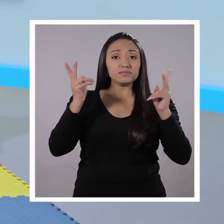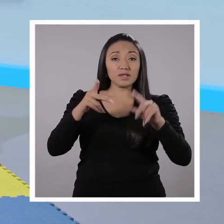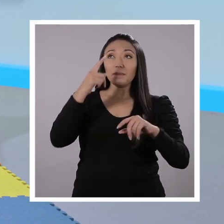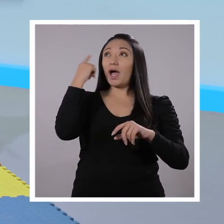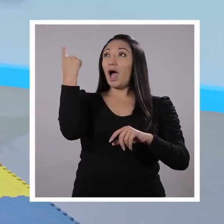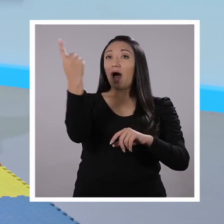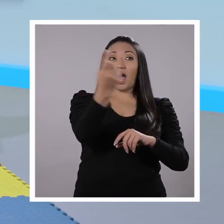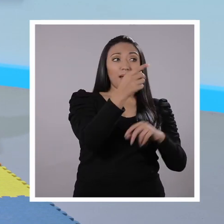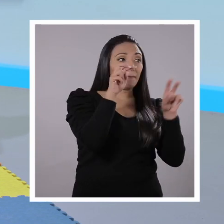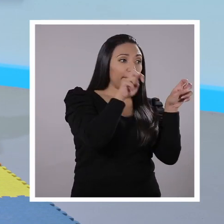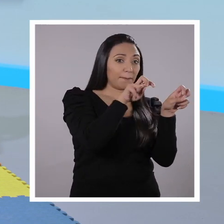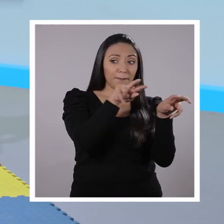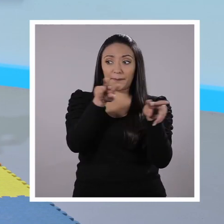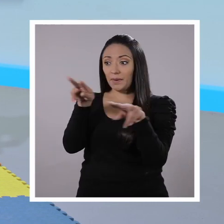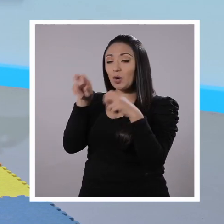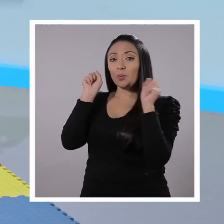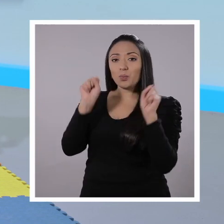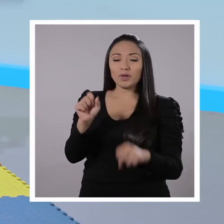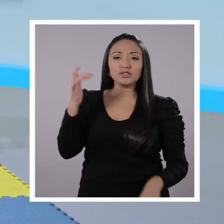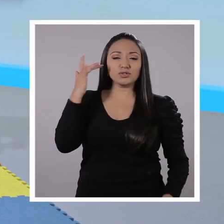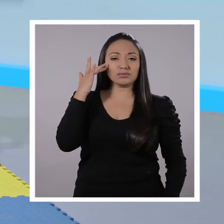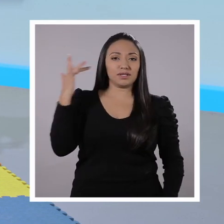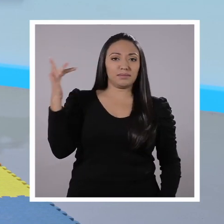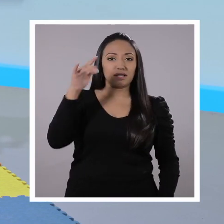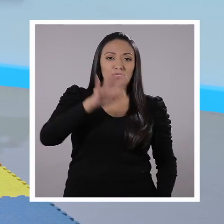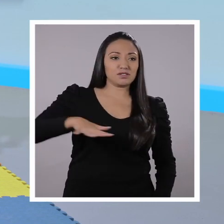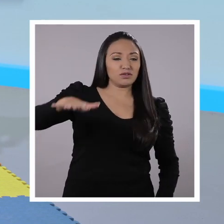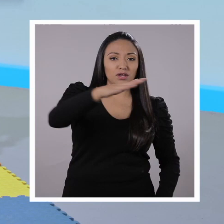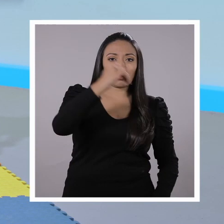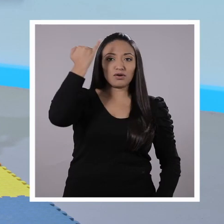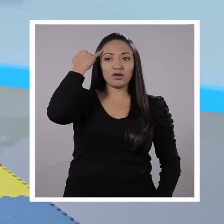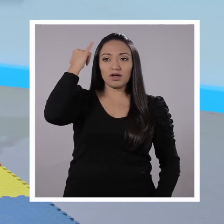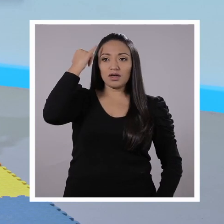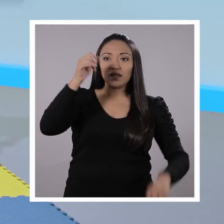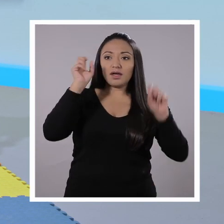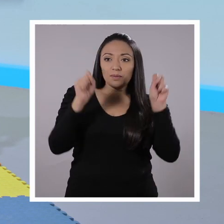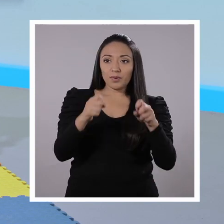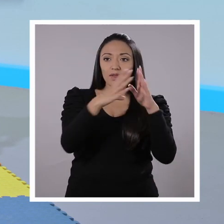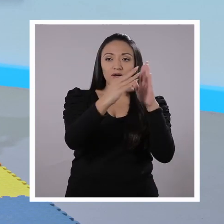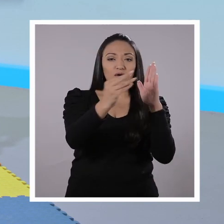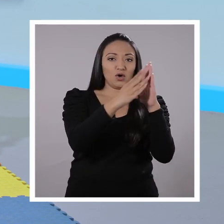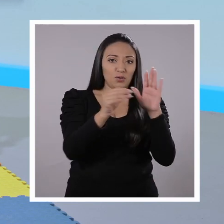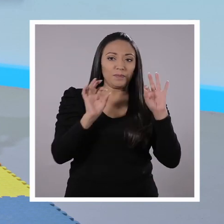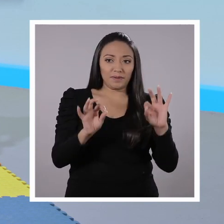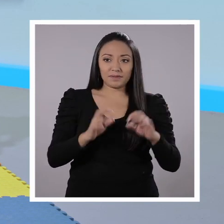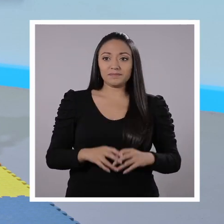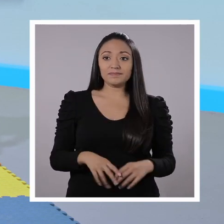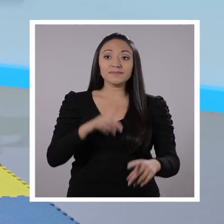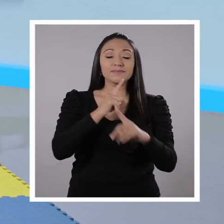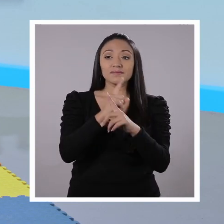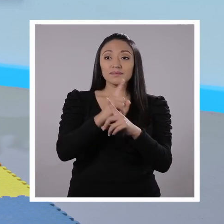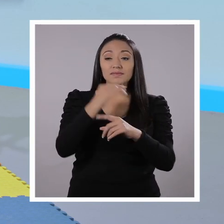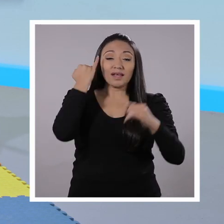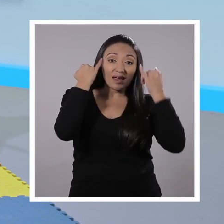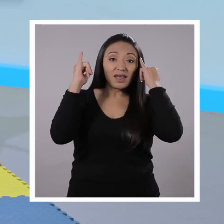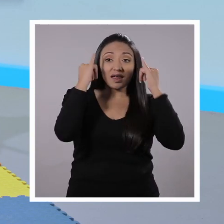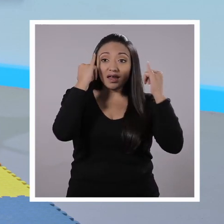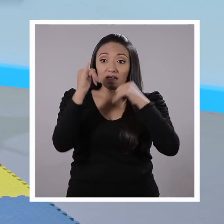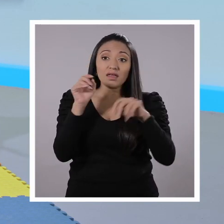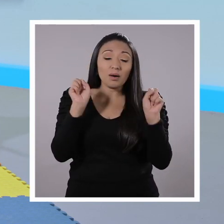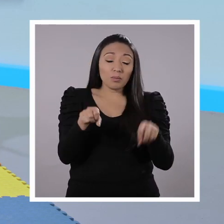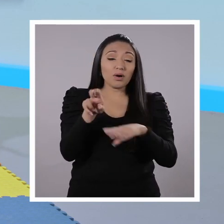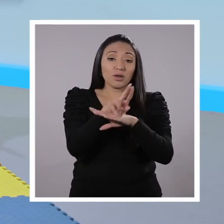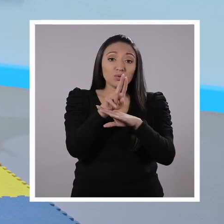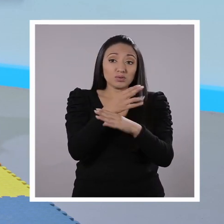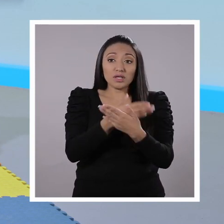lo que vemos a nuestro alrededor puede generar un sonido, solo está en nuestra imaginación que lo podamos replicar. Sí, y la creatividad para